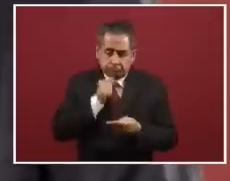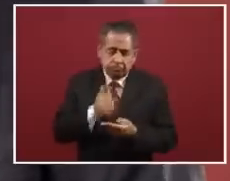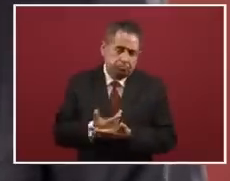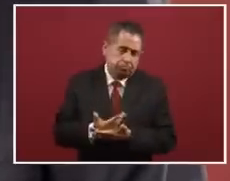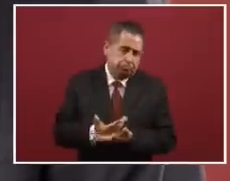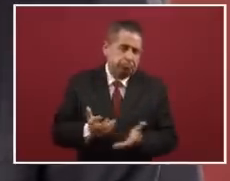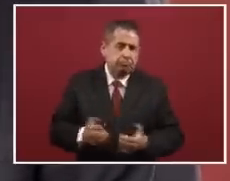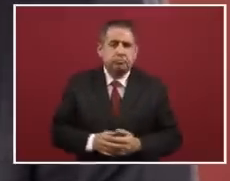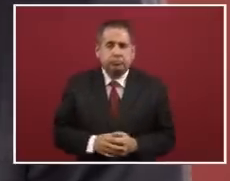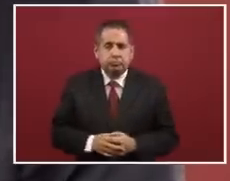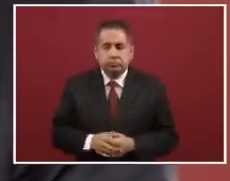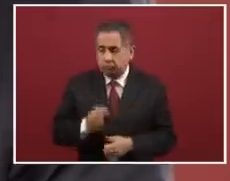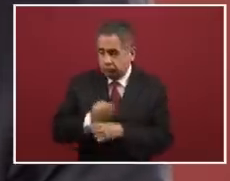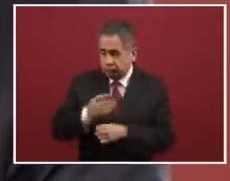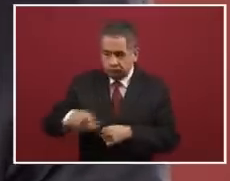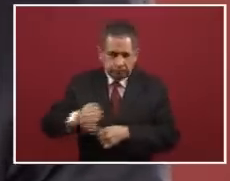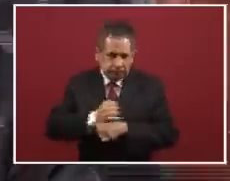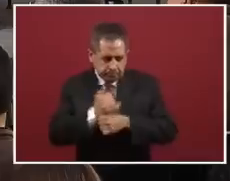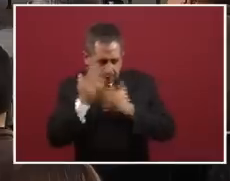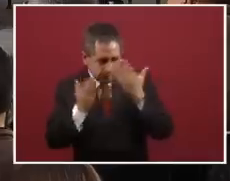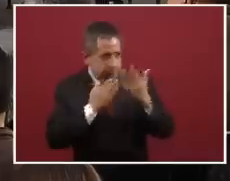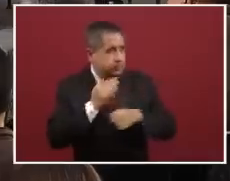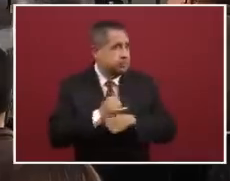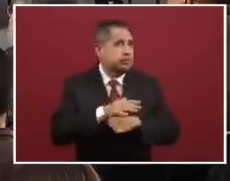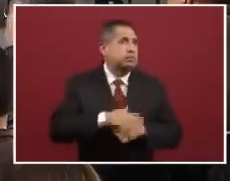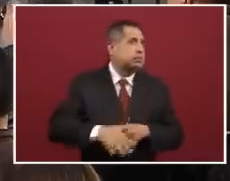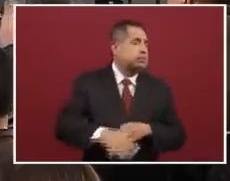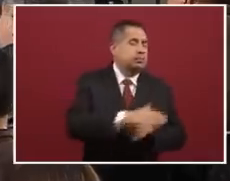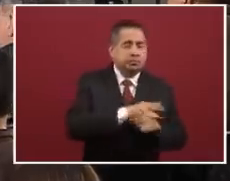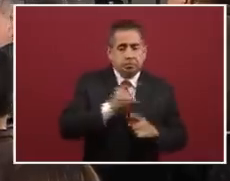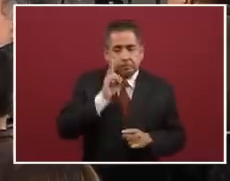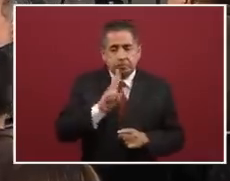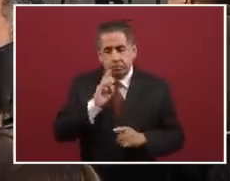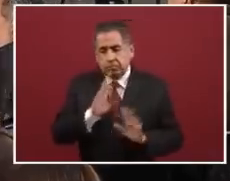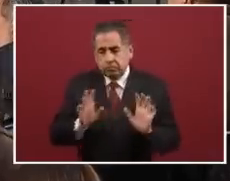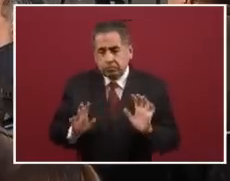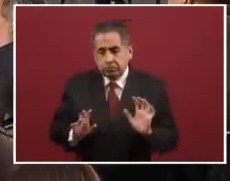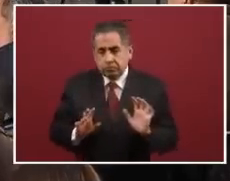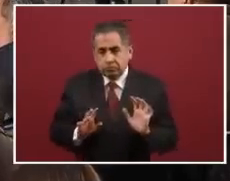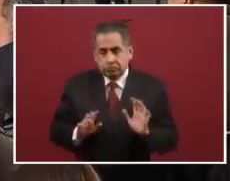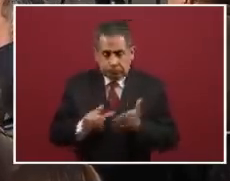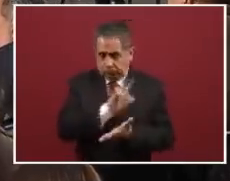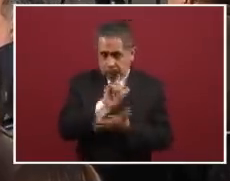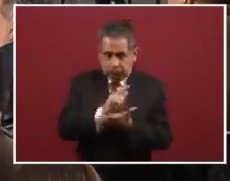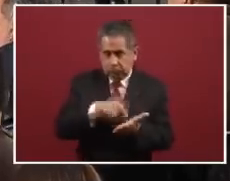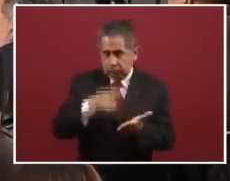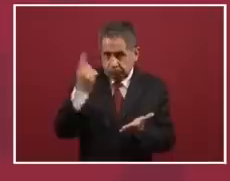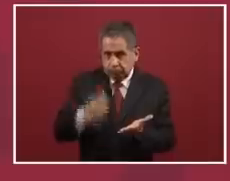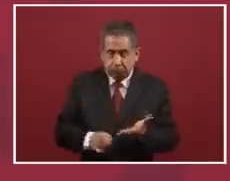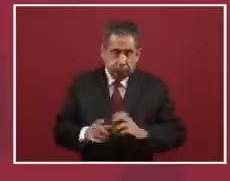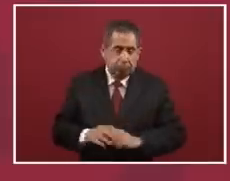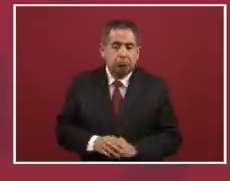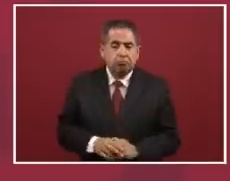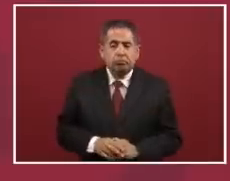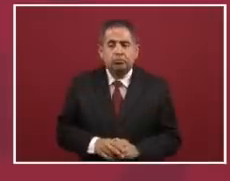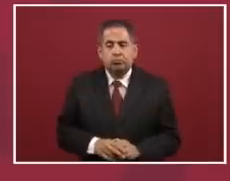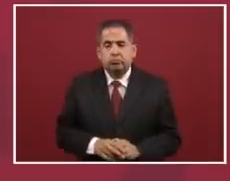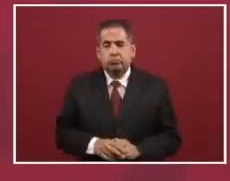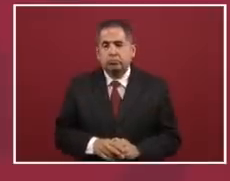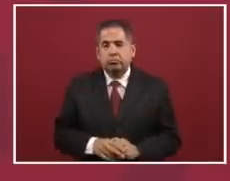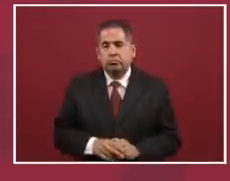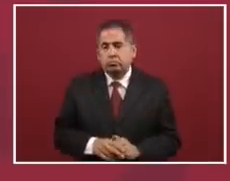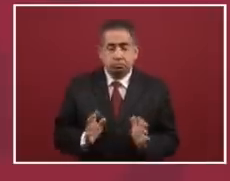El estudio de impacto ambiental de conformidad con la ley y